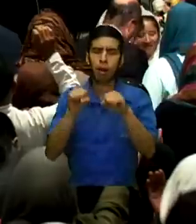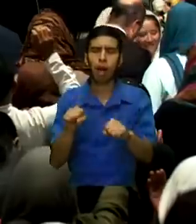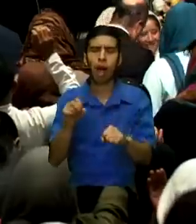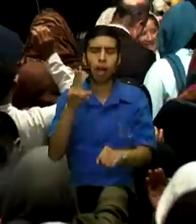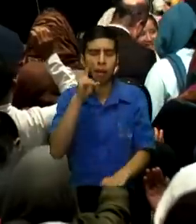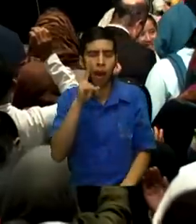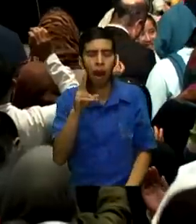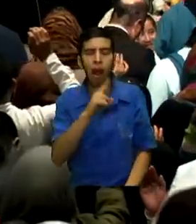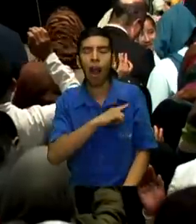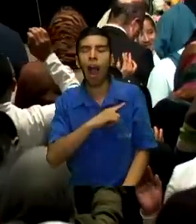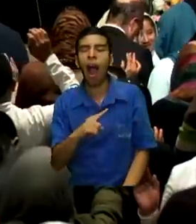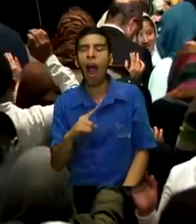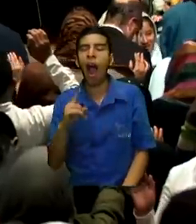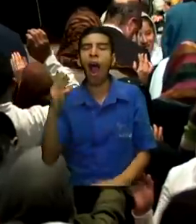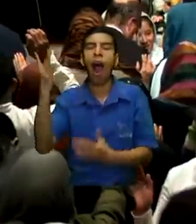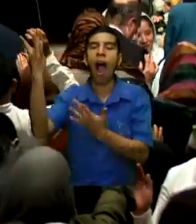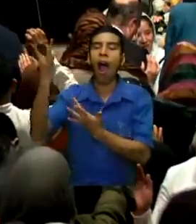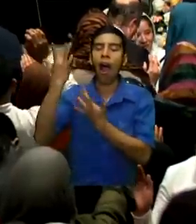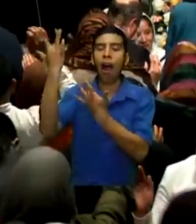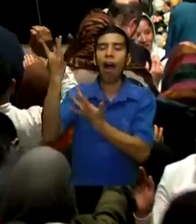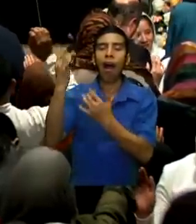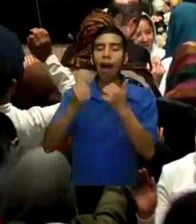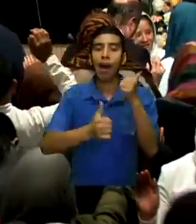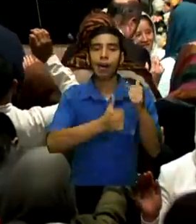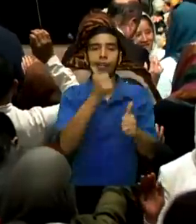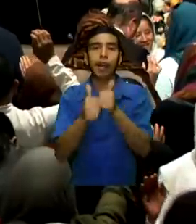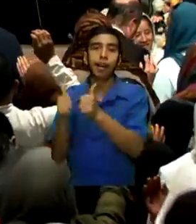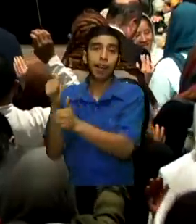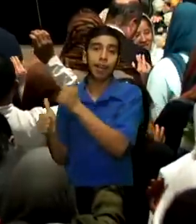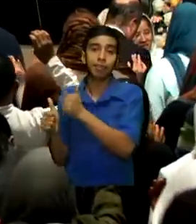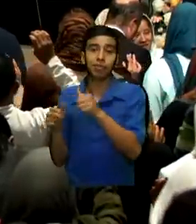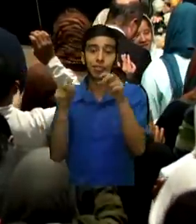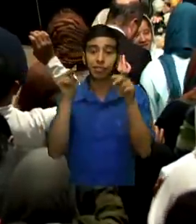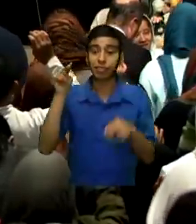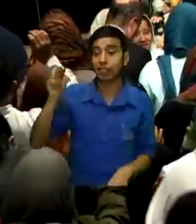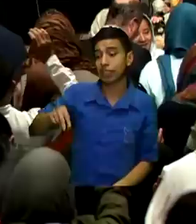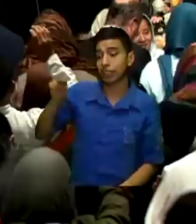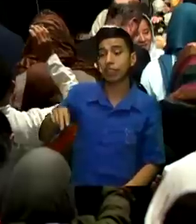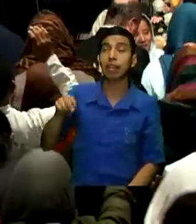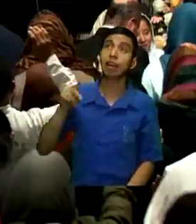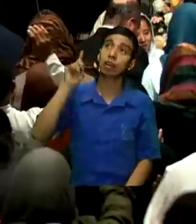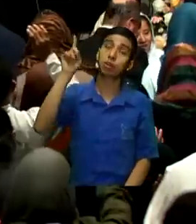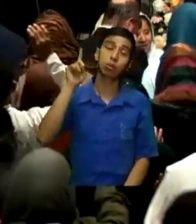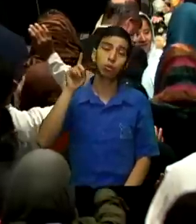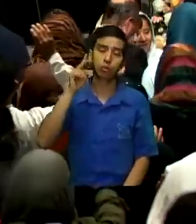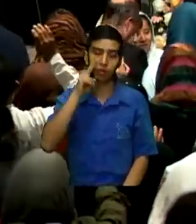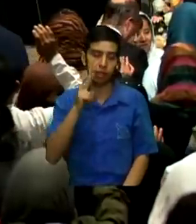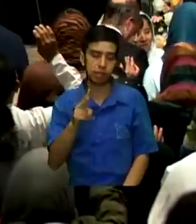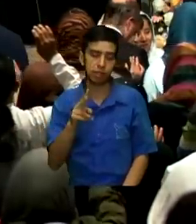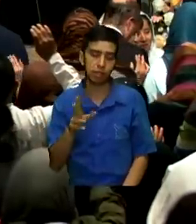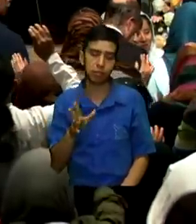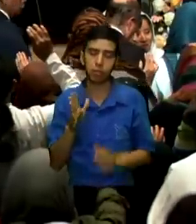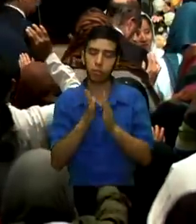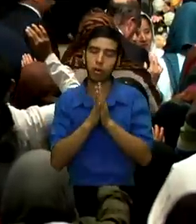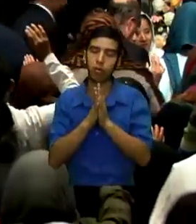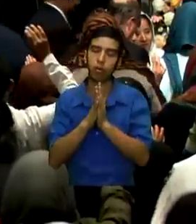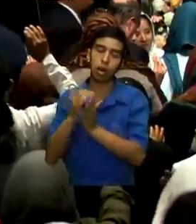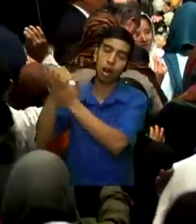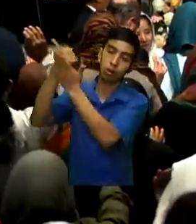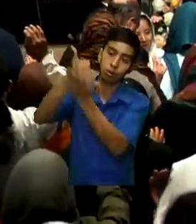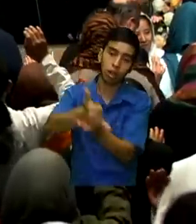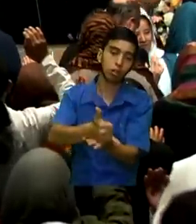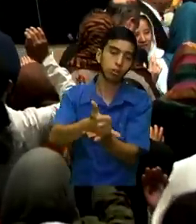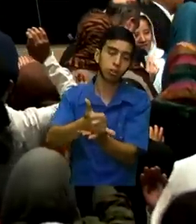propicio a cada una de estas necesidades. Ahí donde están, Señor, por favor, suple, Señor amado, conforme a